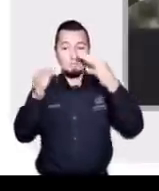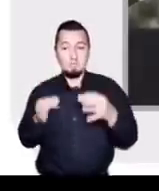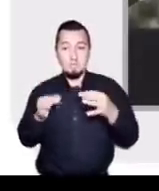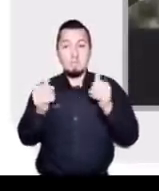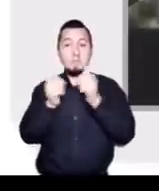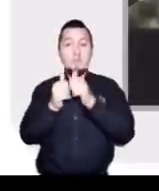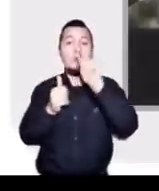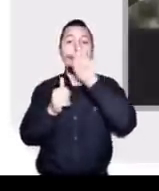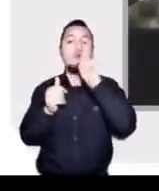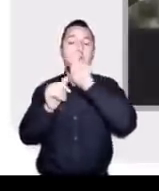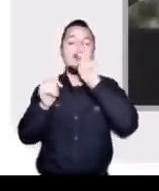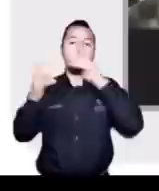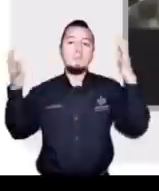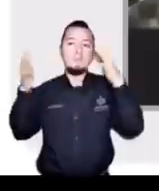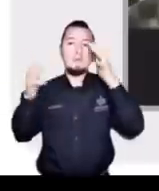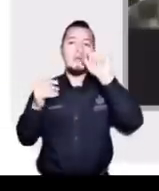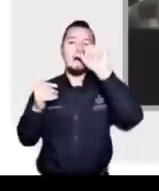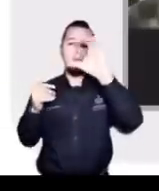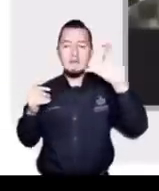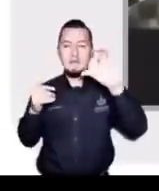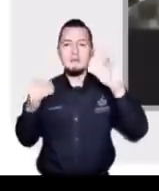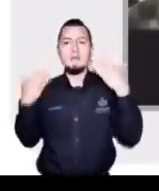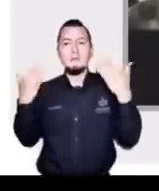luego con accesibilidad universal.